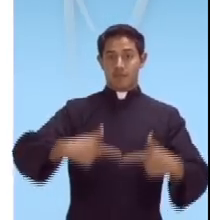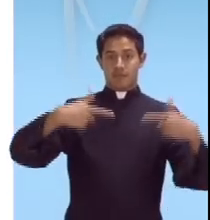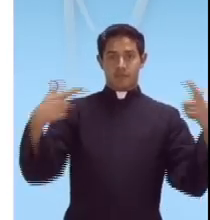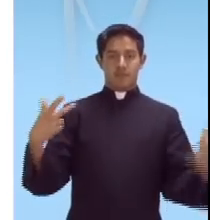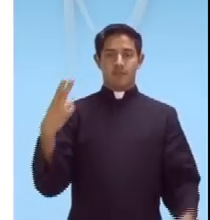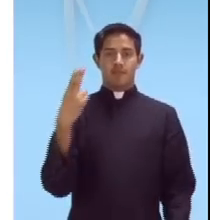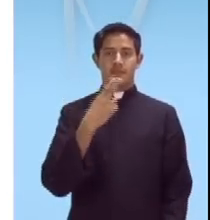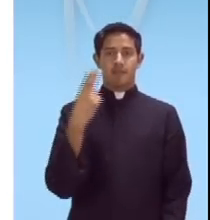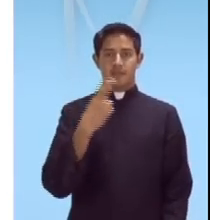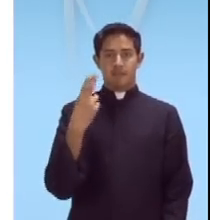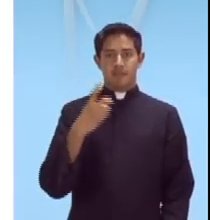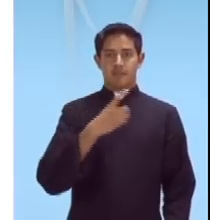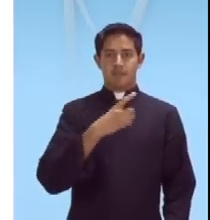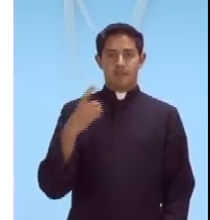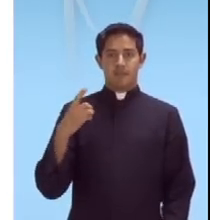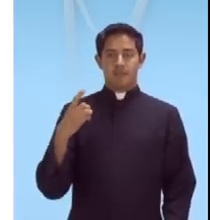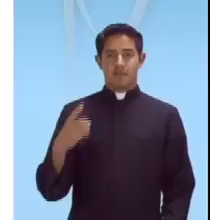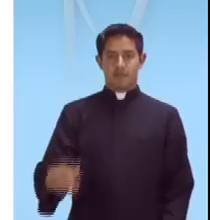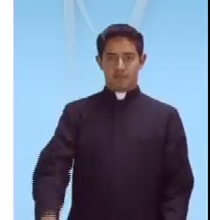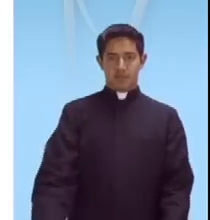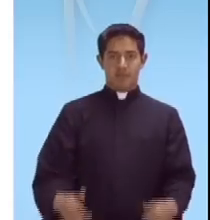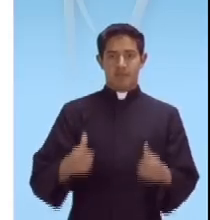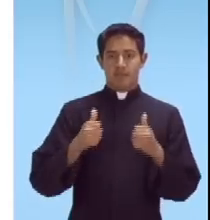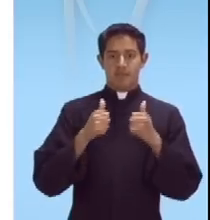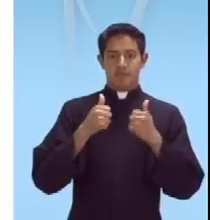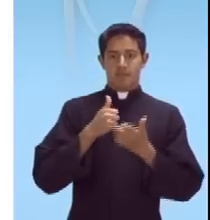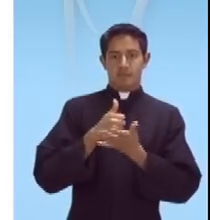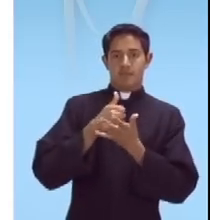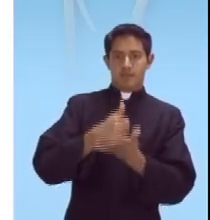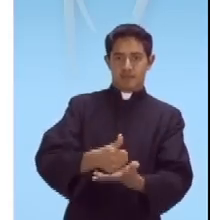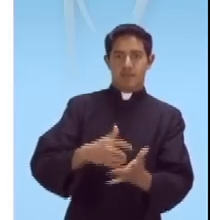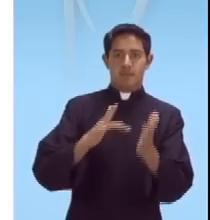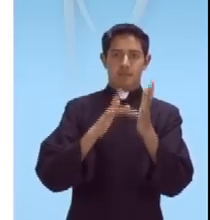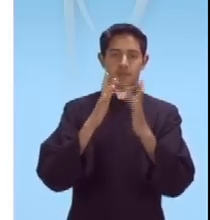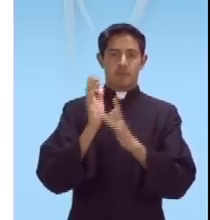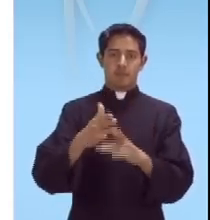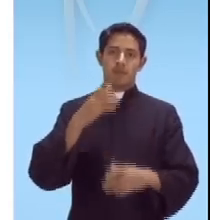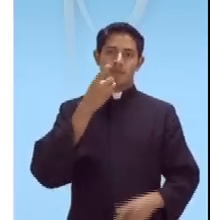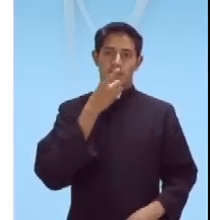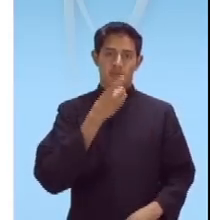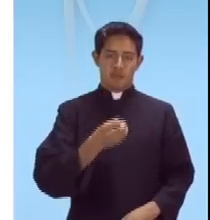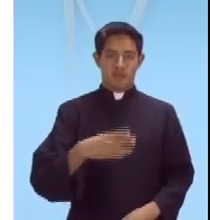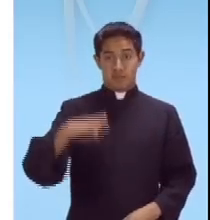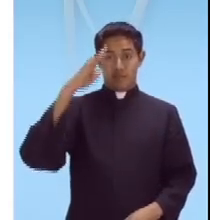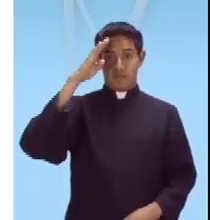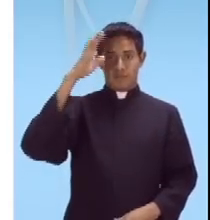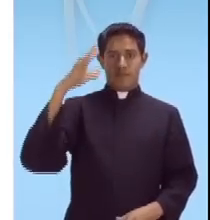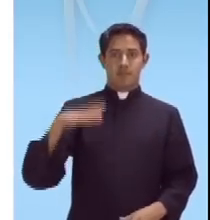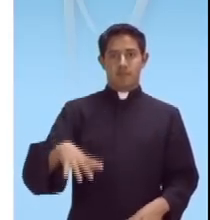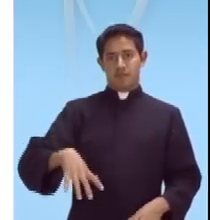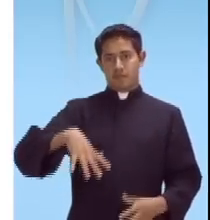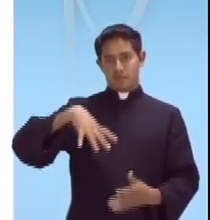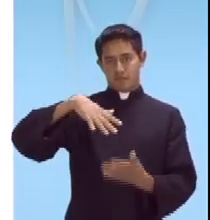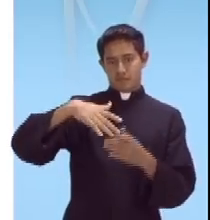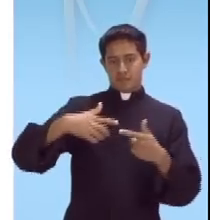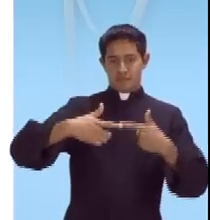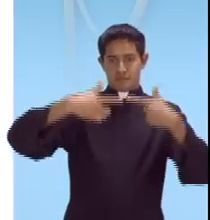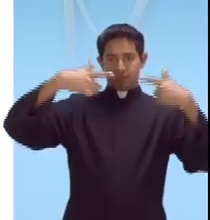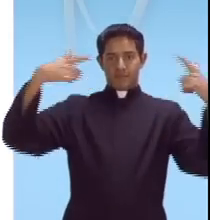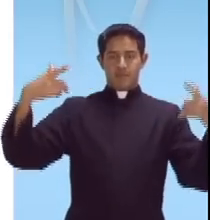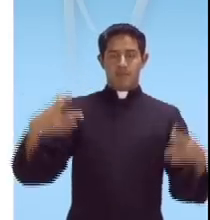con Jesús y de pedirle, Señor, aumentanos la fe. La iniciativa viene de ellos.